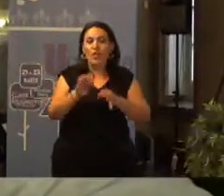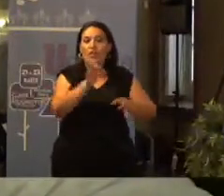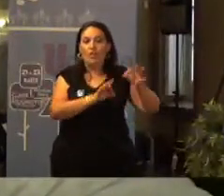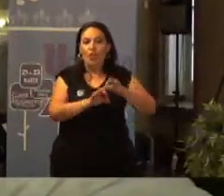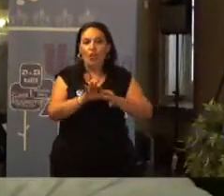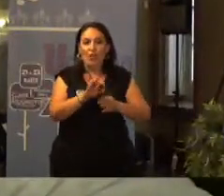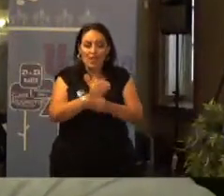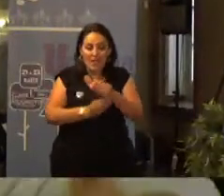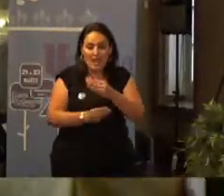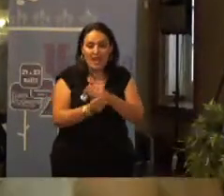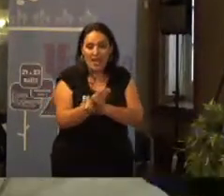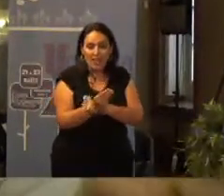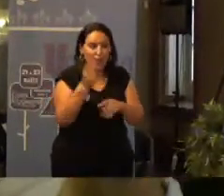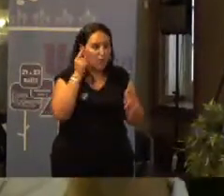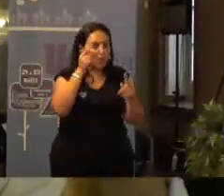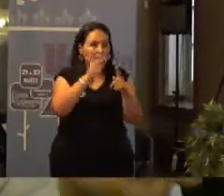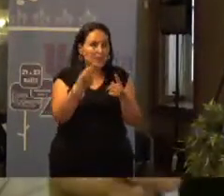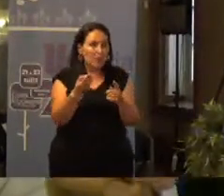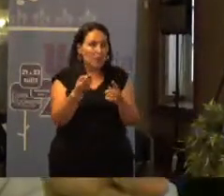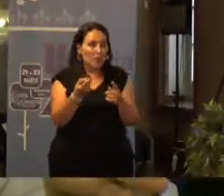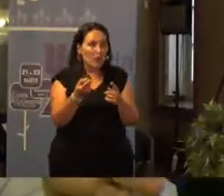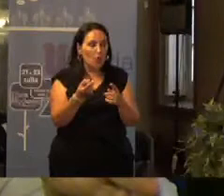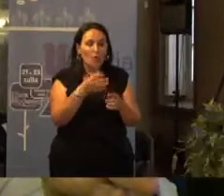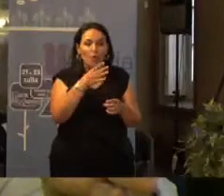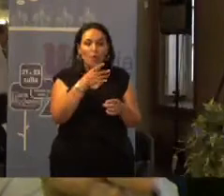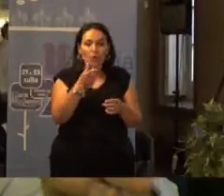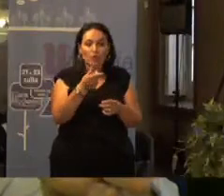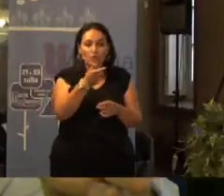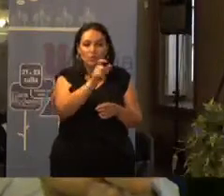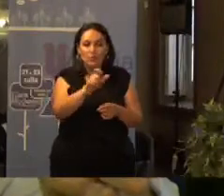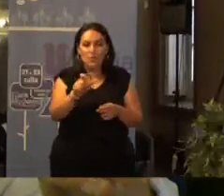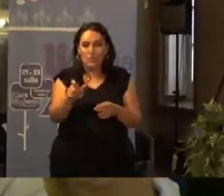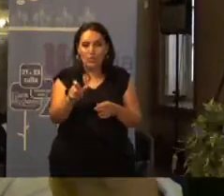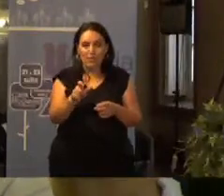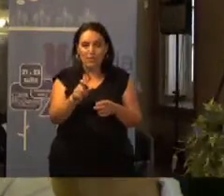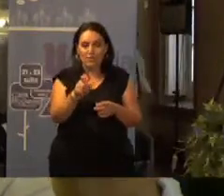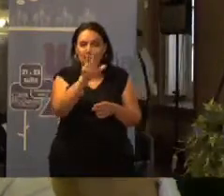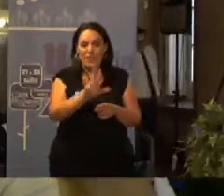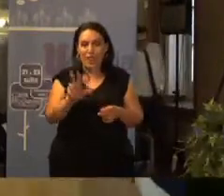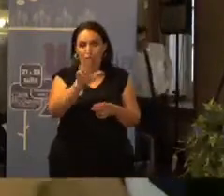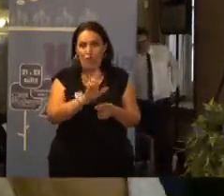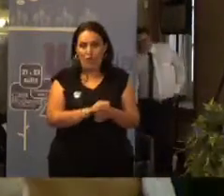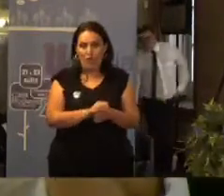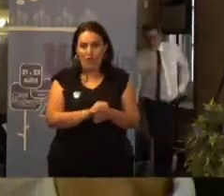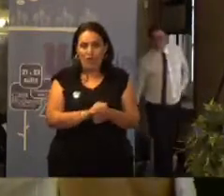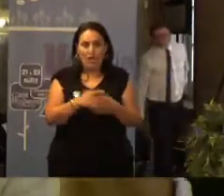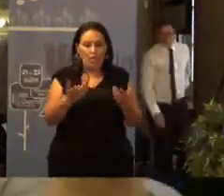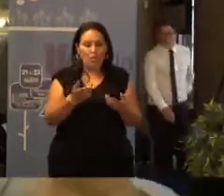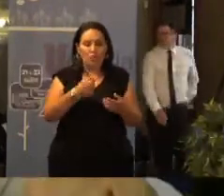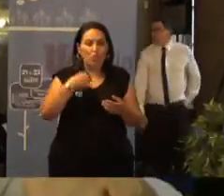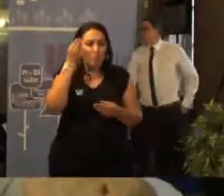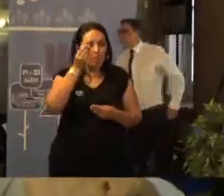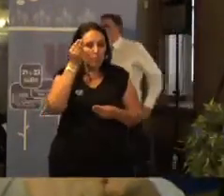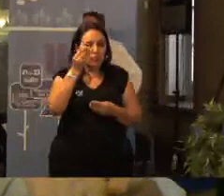naceu precisamente para o que poñen os seus documentos fundacionais. E, por lo tanto, eu penso que iso é algo que é absolutamente